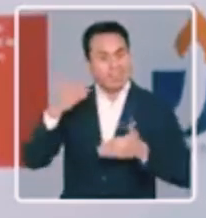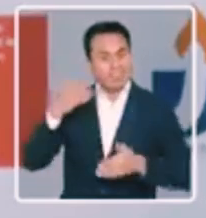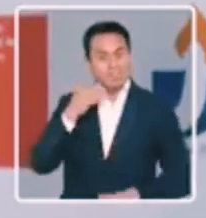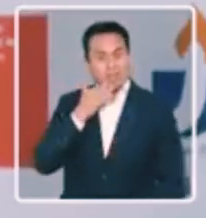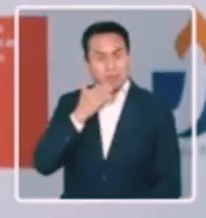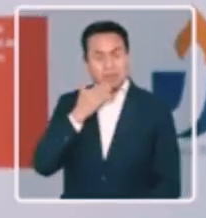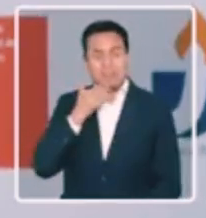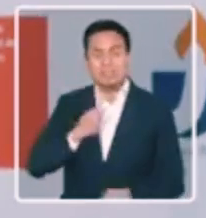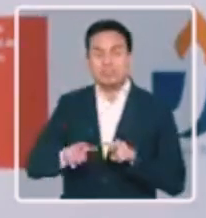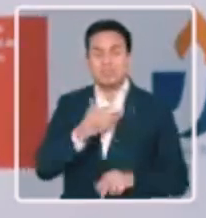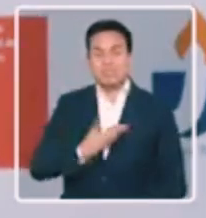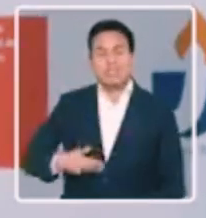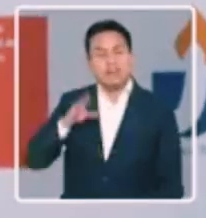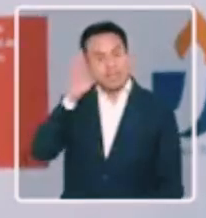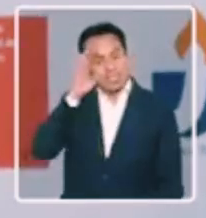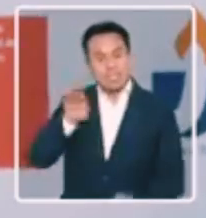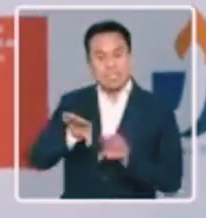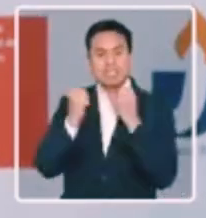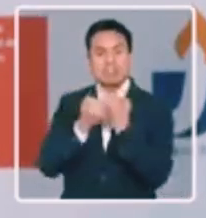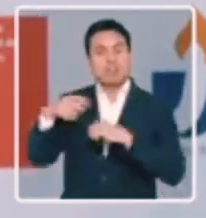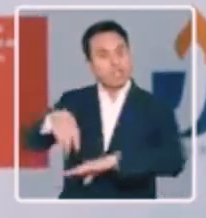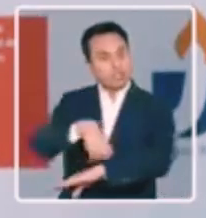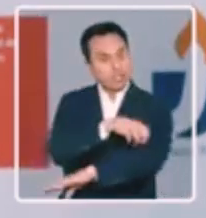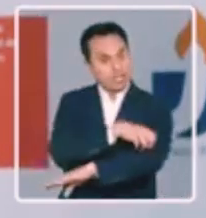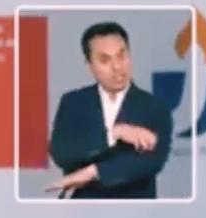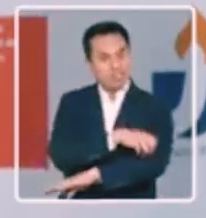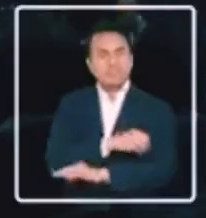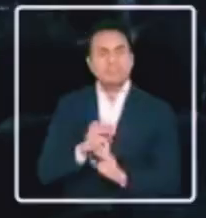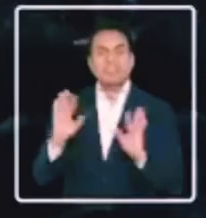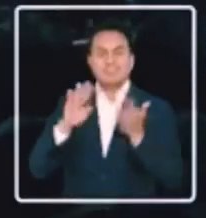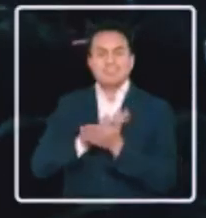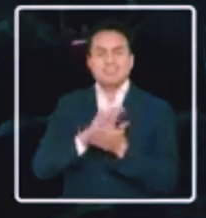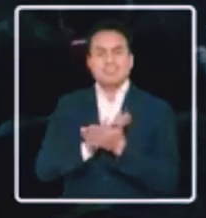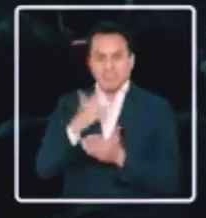también la generó la presidenta bachel con los estadios regionales que fue tremendamente